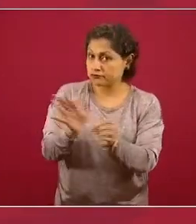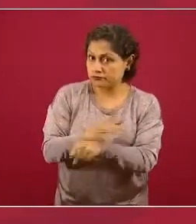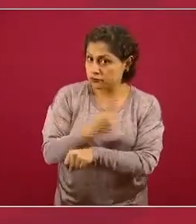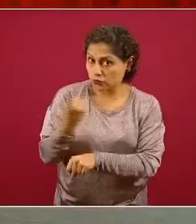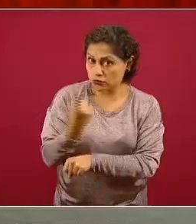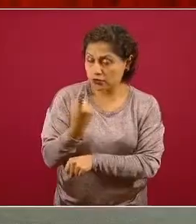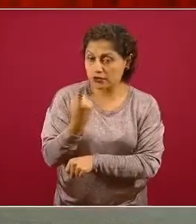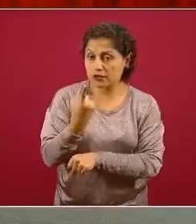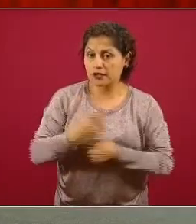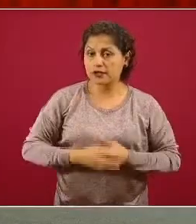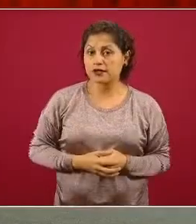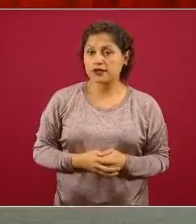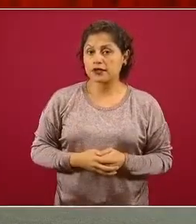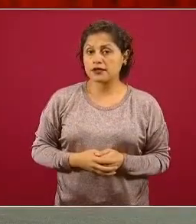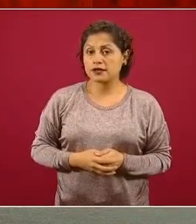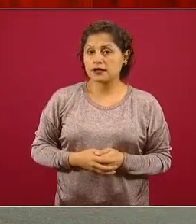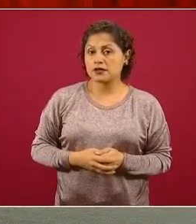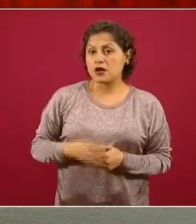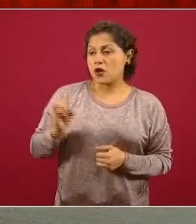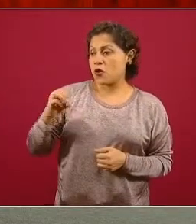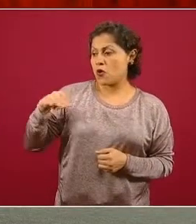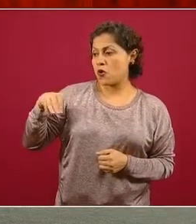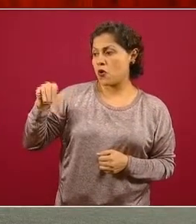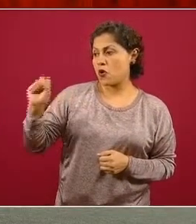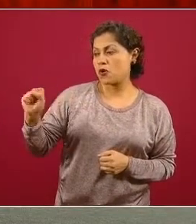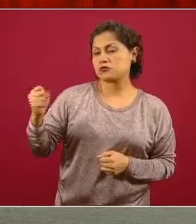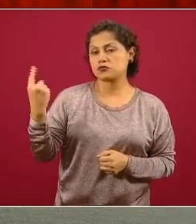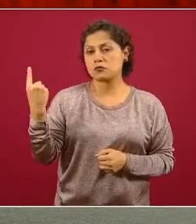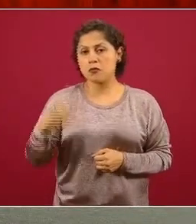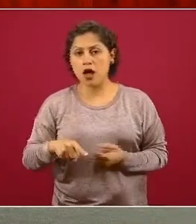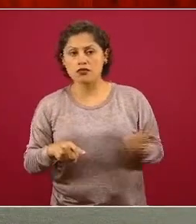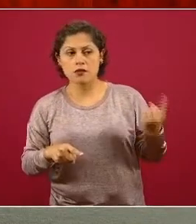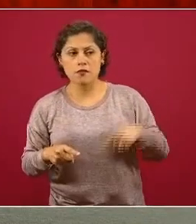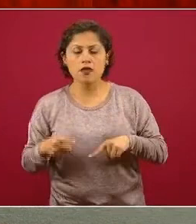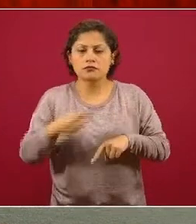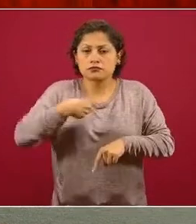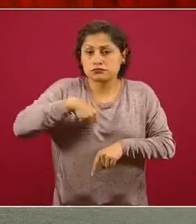referencial que dicta la organización,